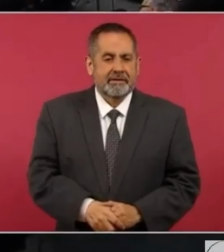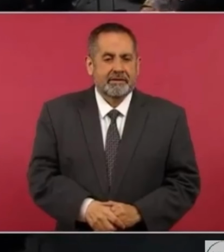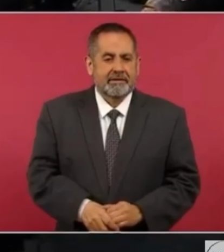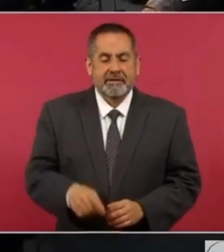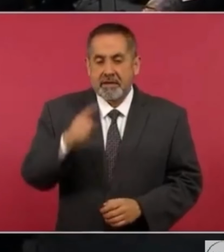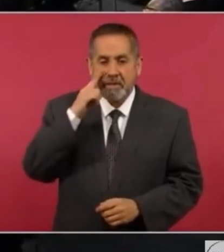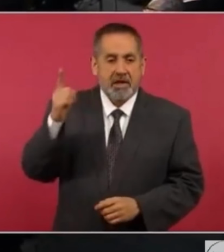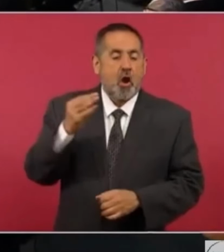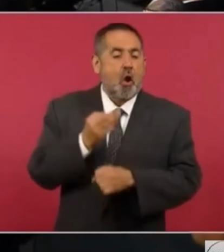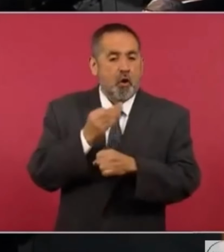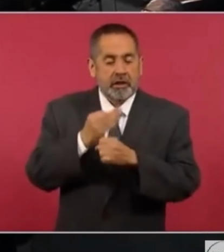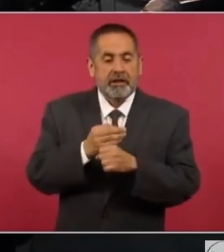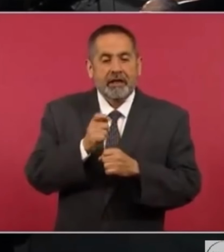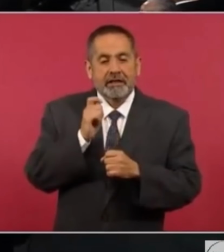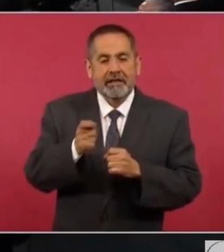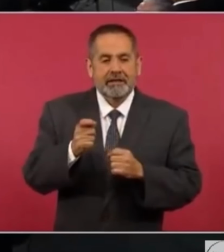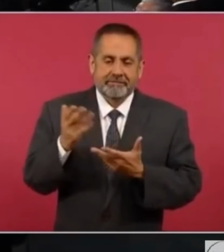miren, así estamos.